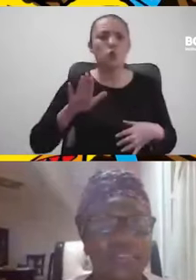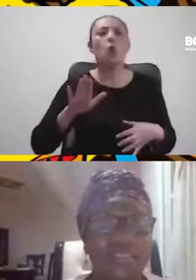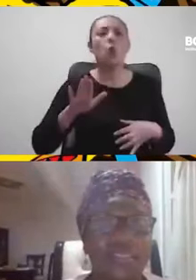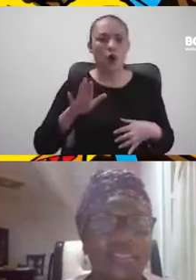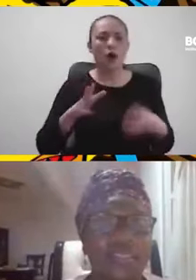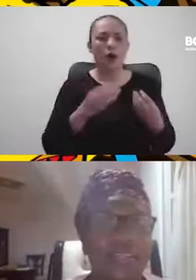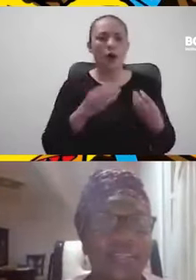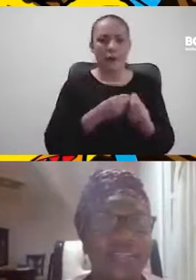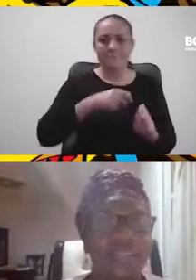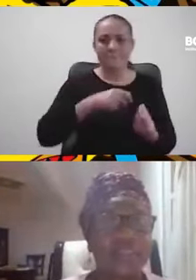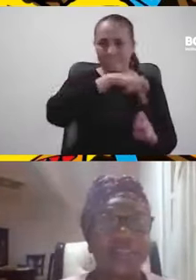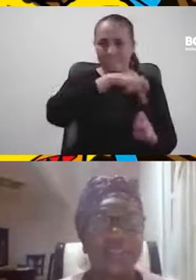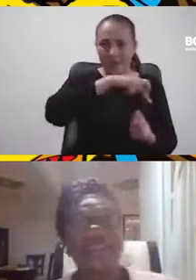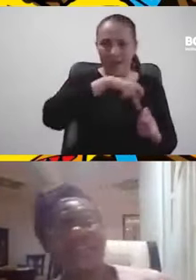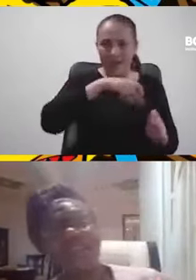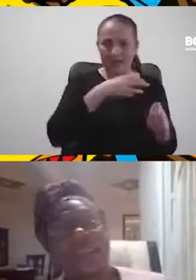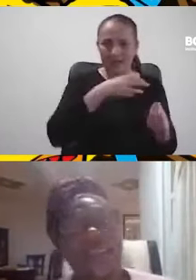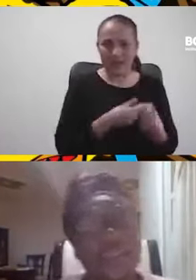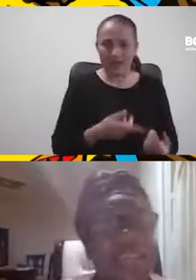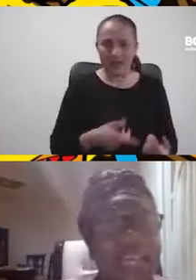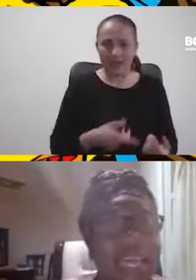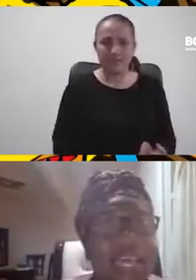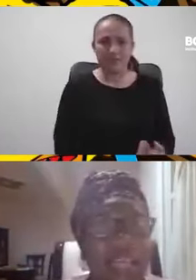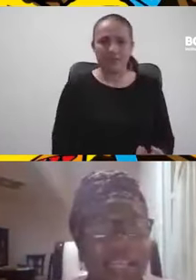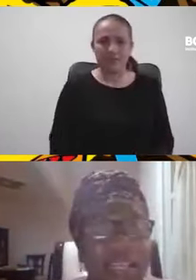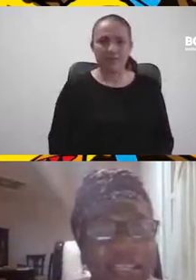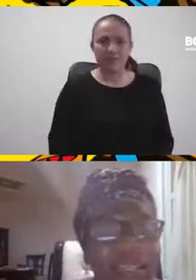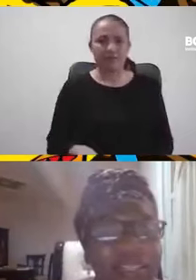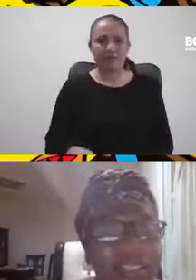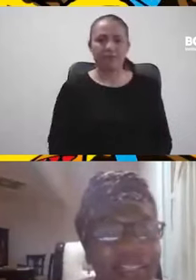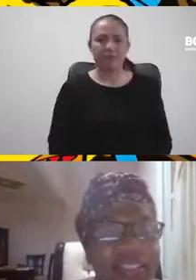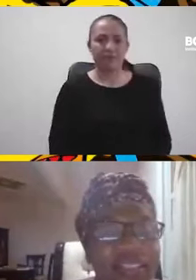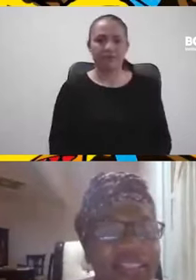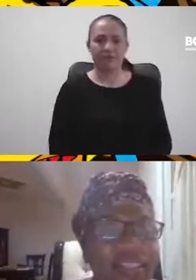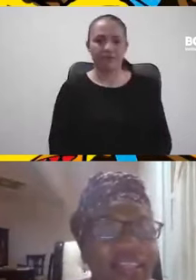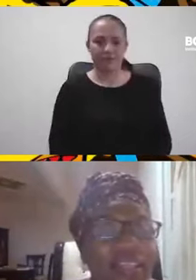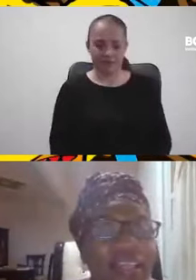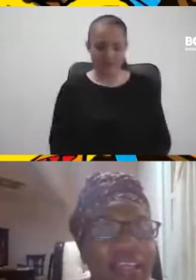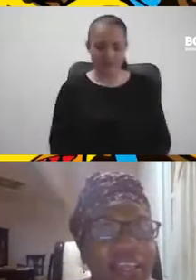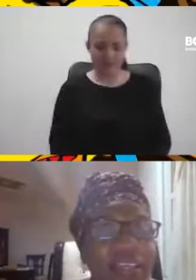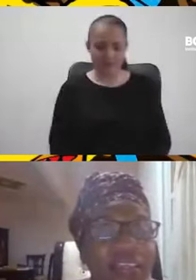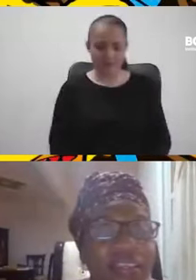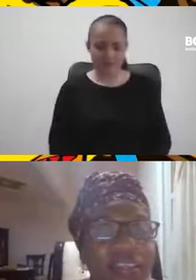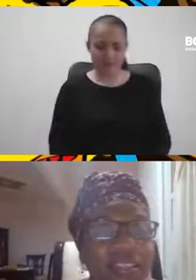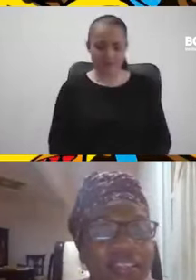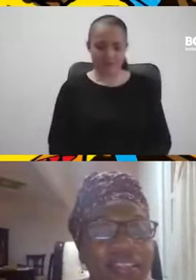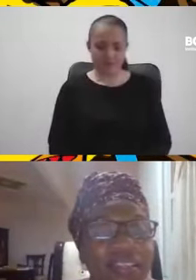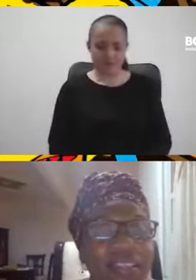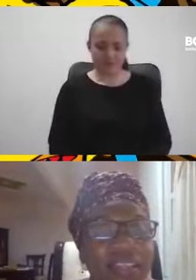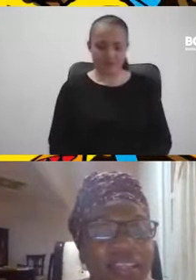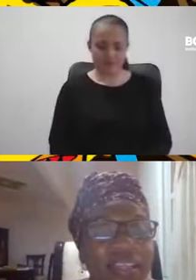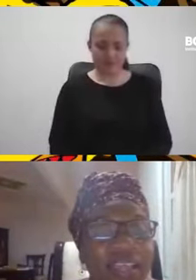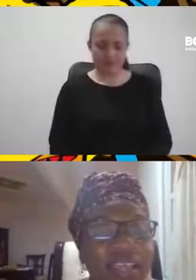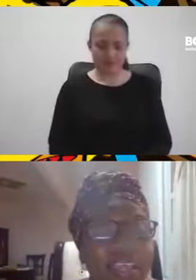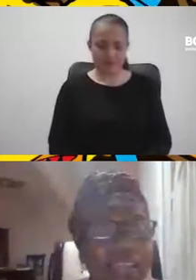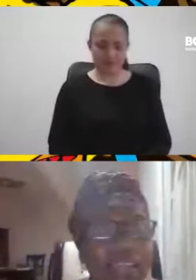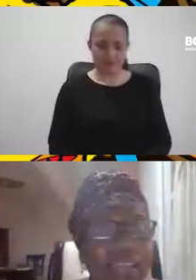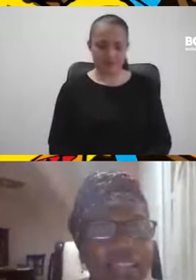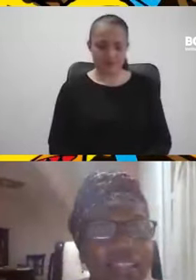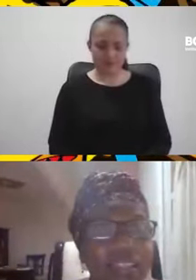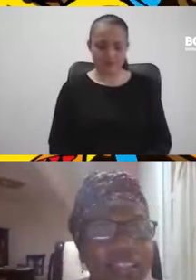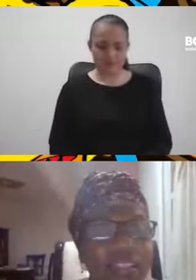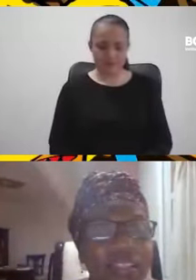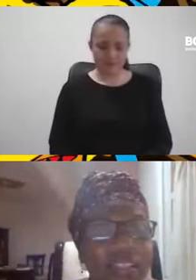aporte de la comunidad palenquera para esa sociedad globalizada. Y Reja, te doy la pregunta porque es para Uriel, que se la